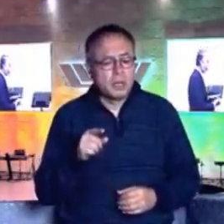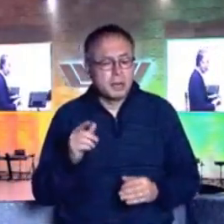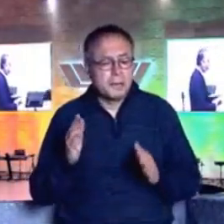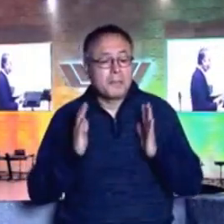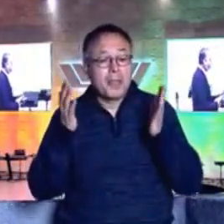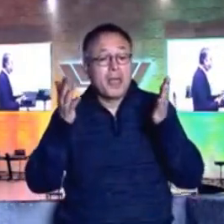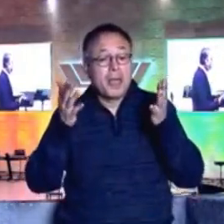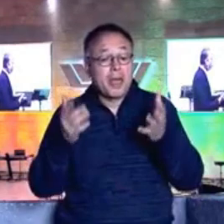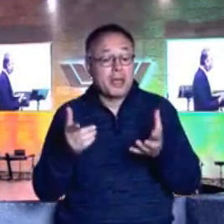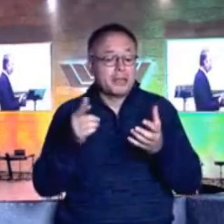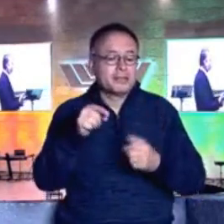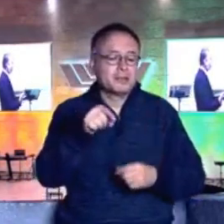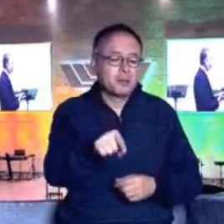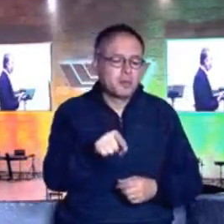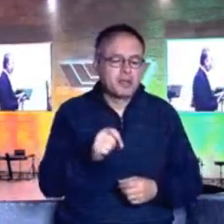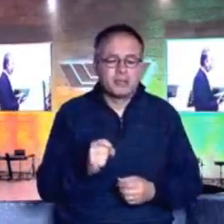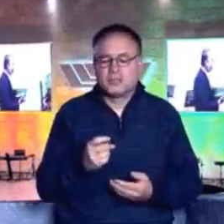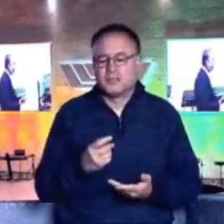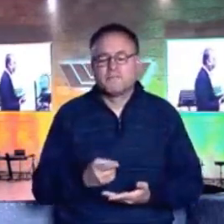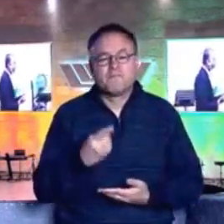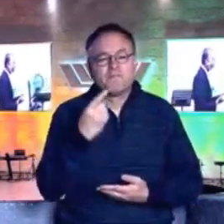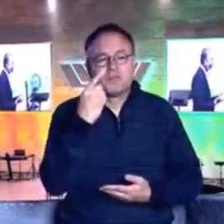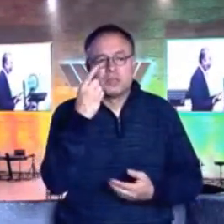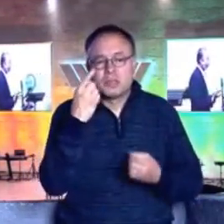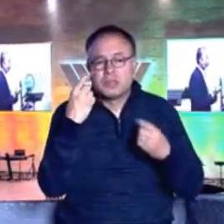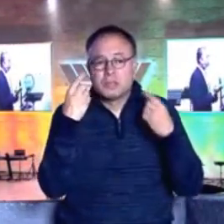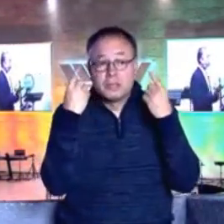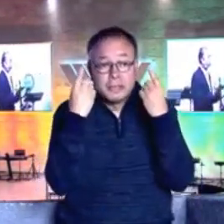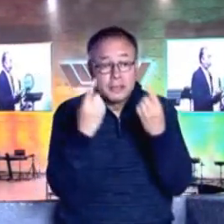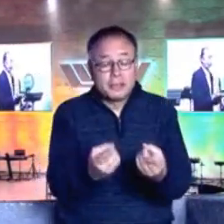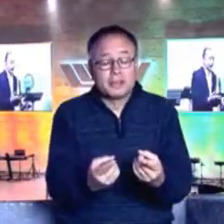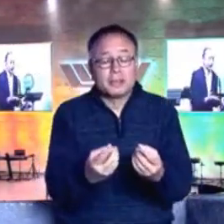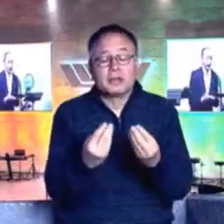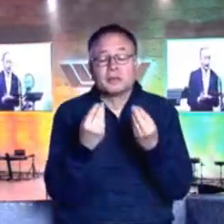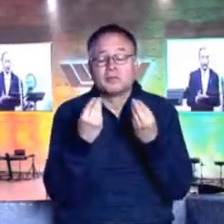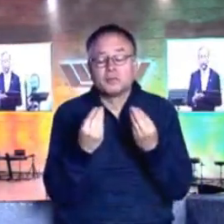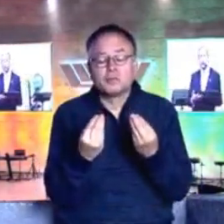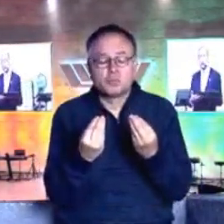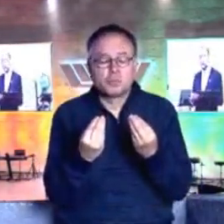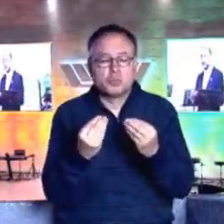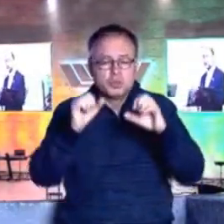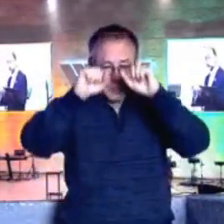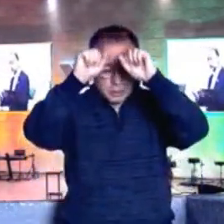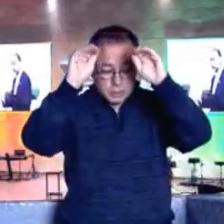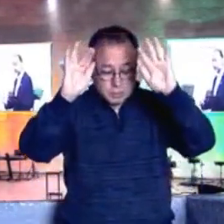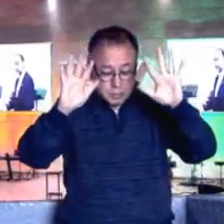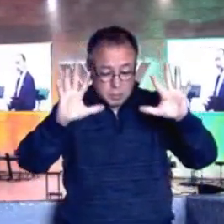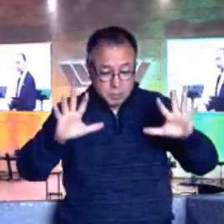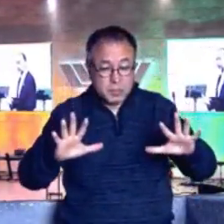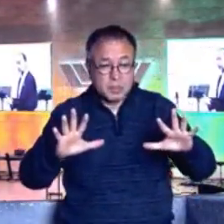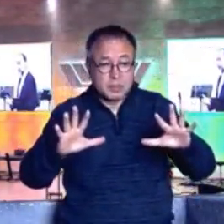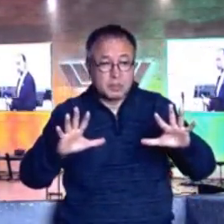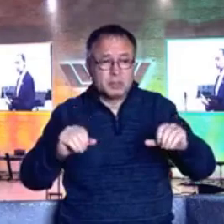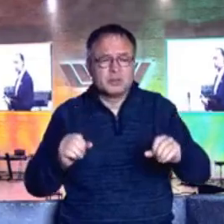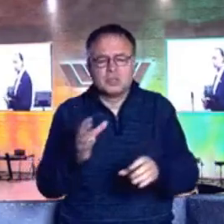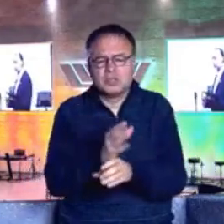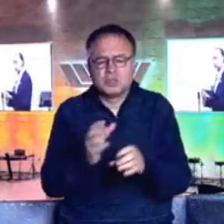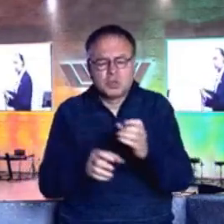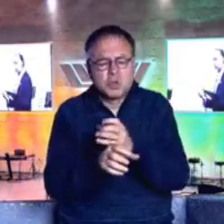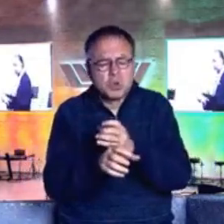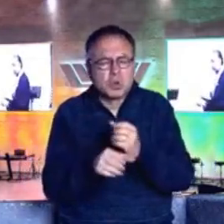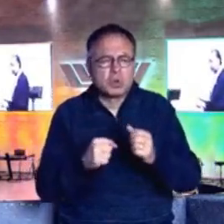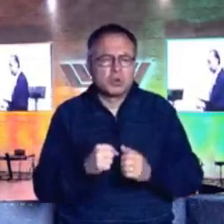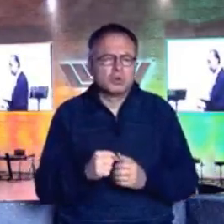y nos da no dinero pero nos da las bendiciones nos da los bienes nos da lo